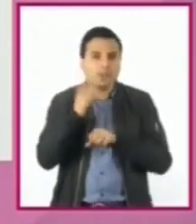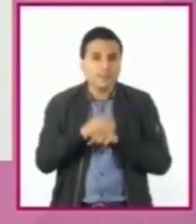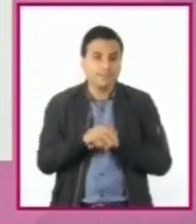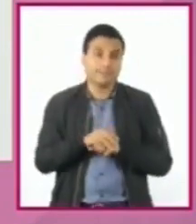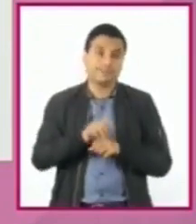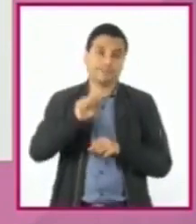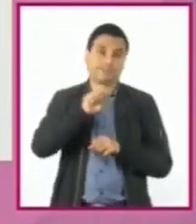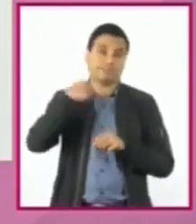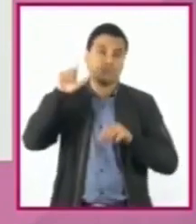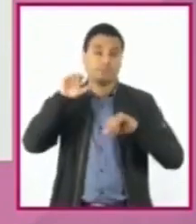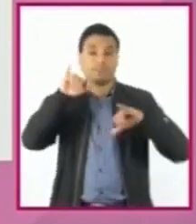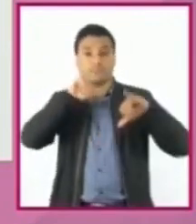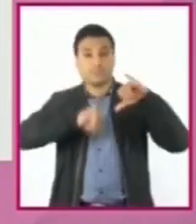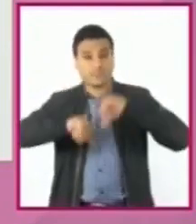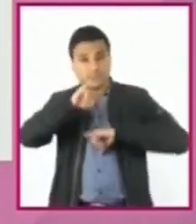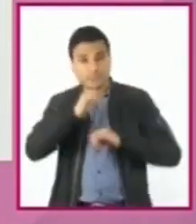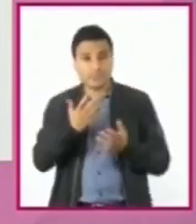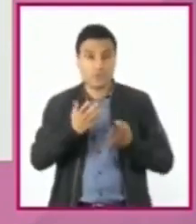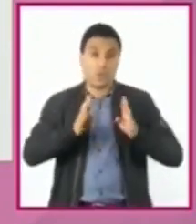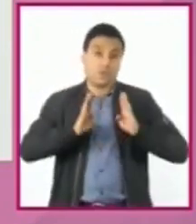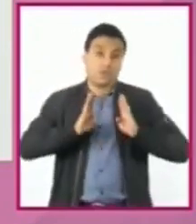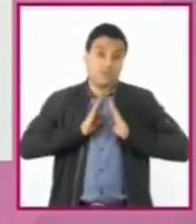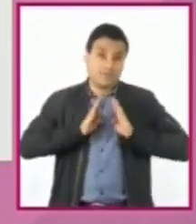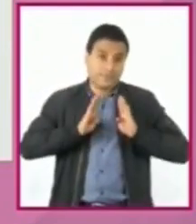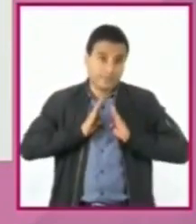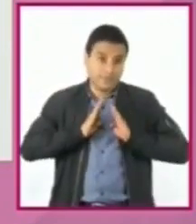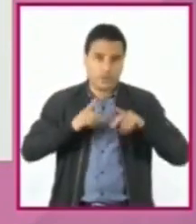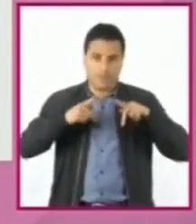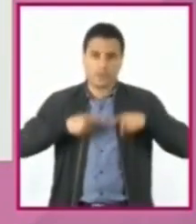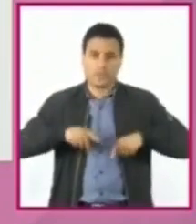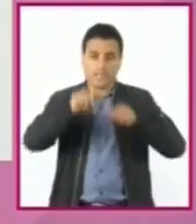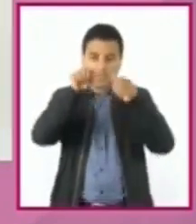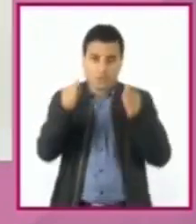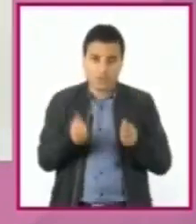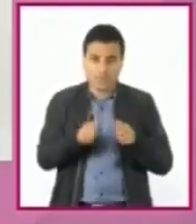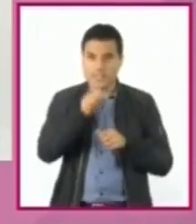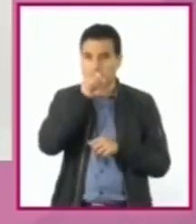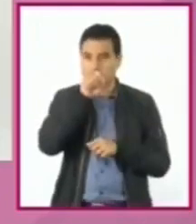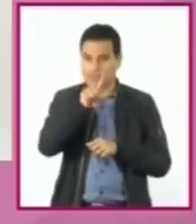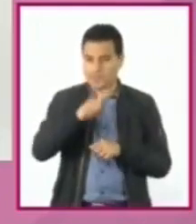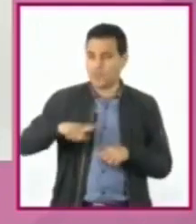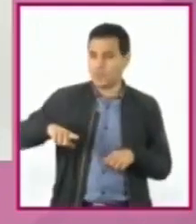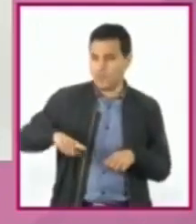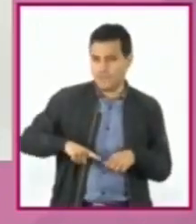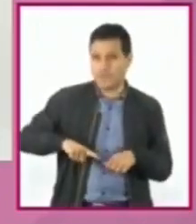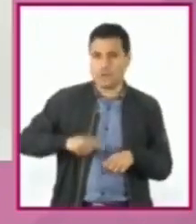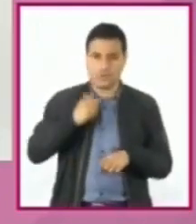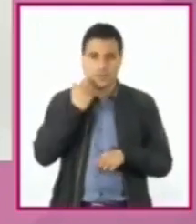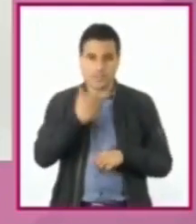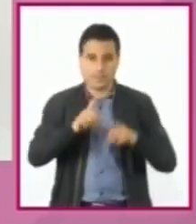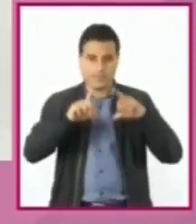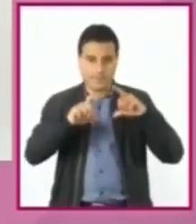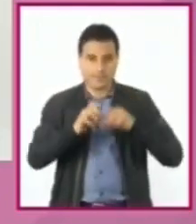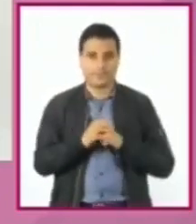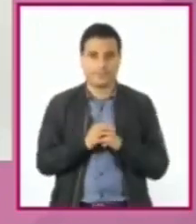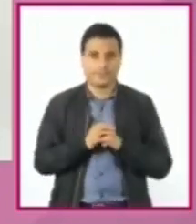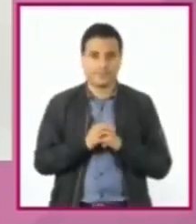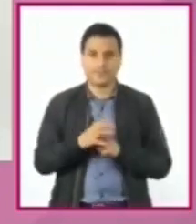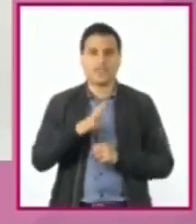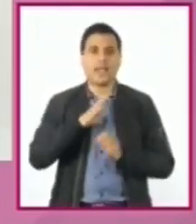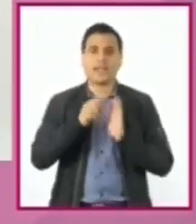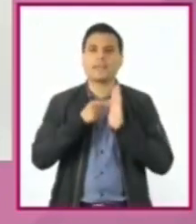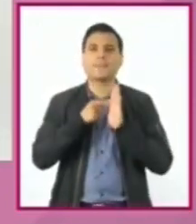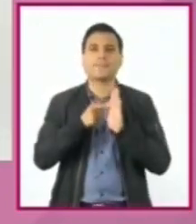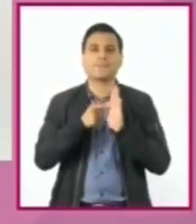los artísticos, los militares, pero sobre todo los económicos. ¿Cuáles son las representaciones cartográficas